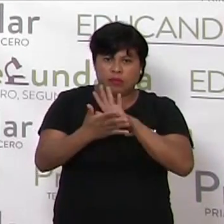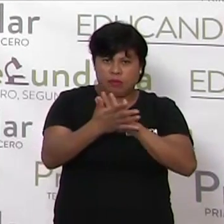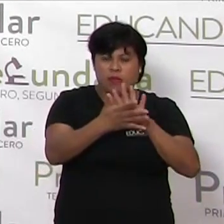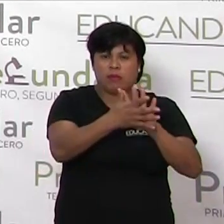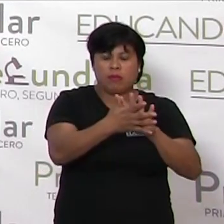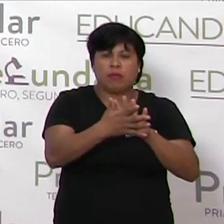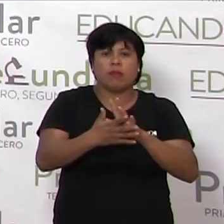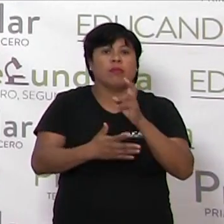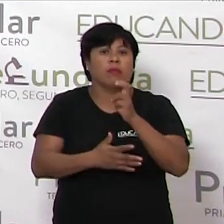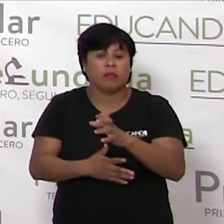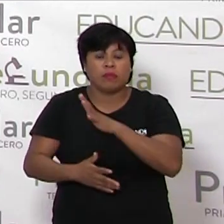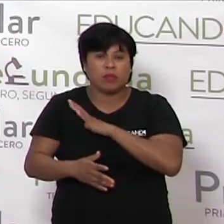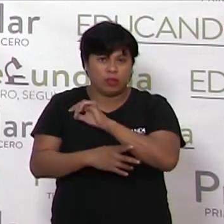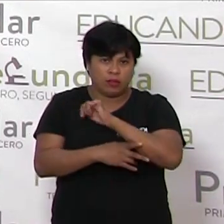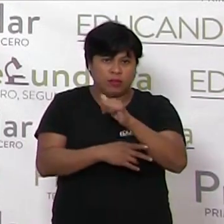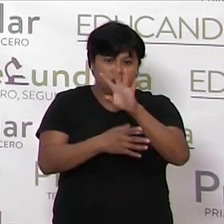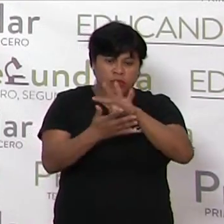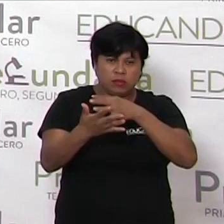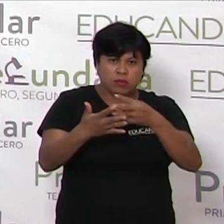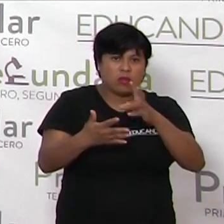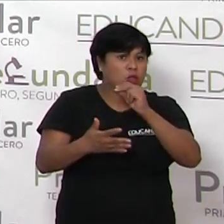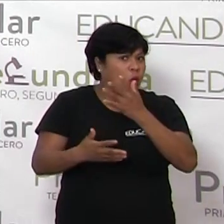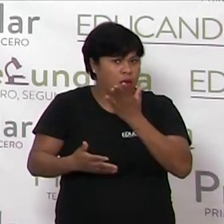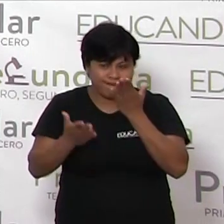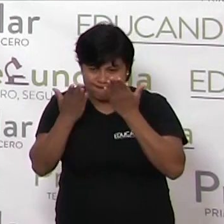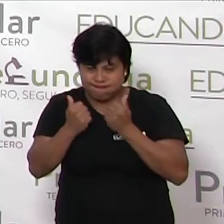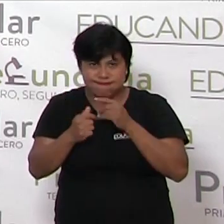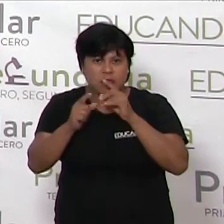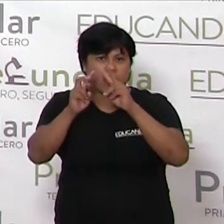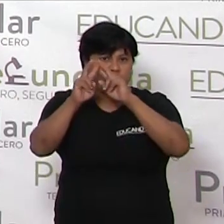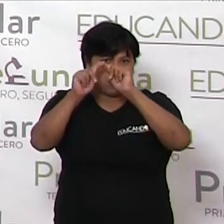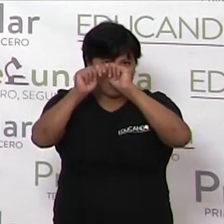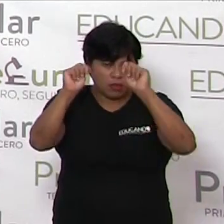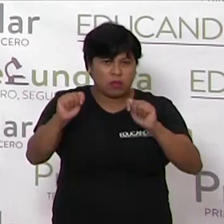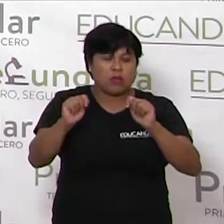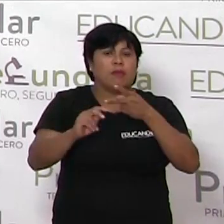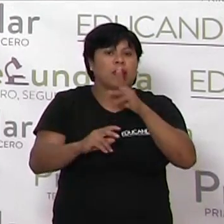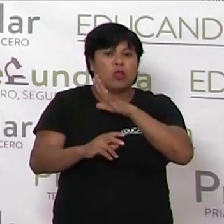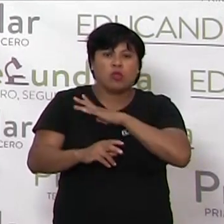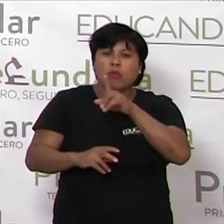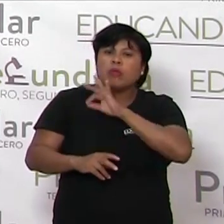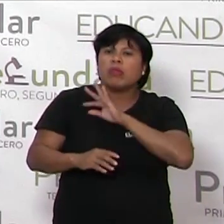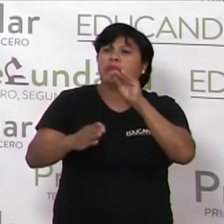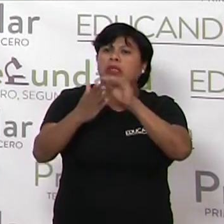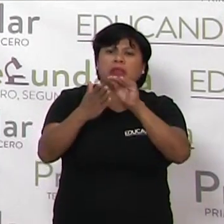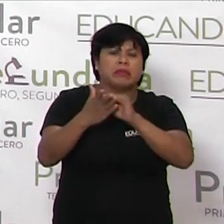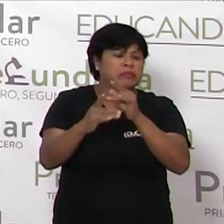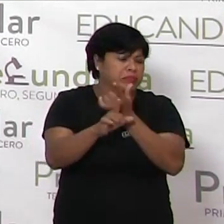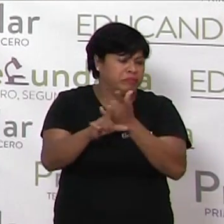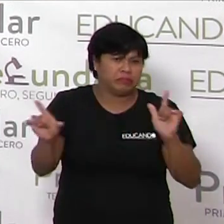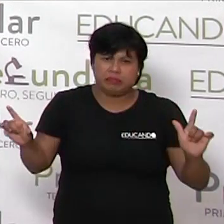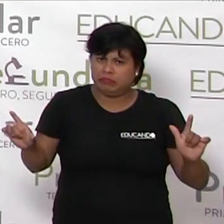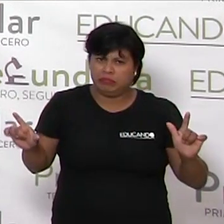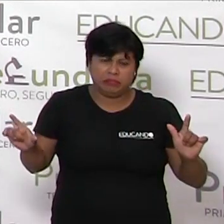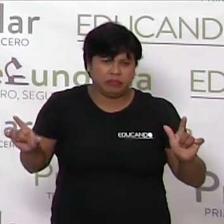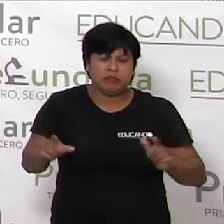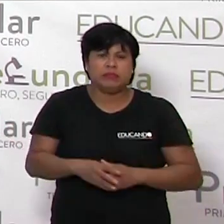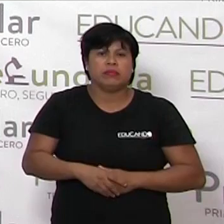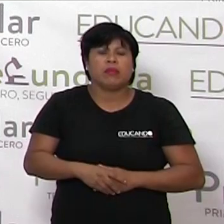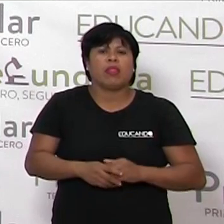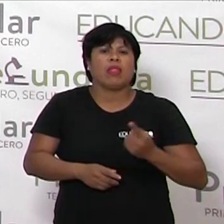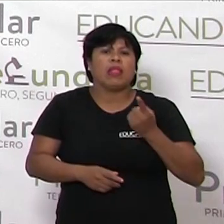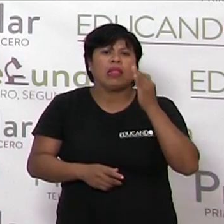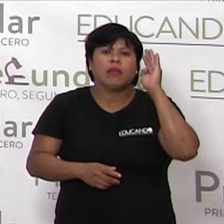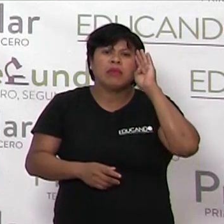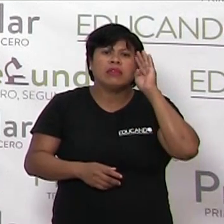pegarlo. Aquí tenemos otra tabla, no tiene título, pero puedes ponerle lo que tú gustes. Y vamos